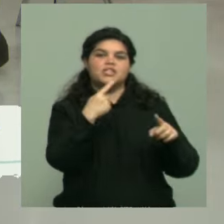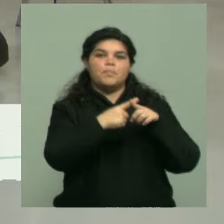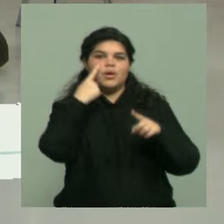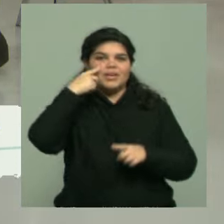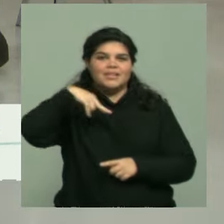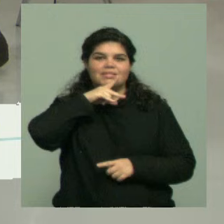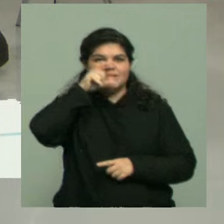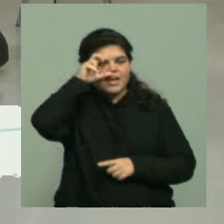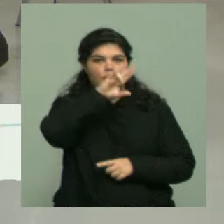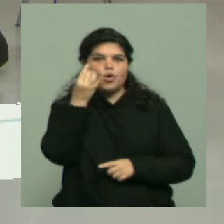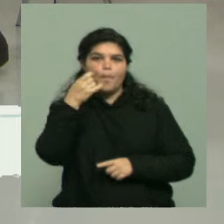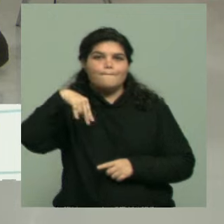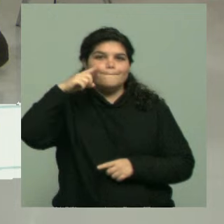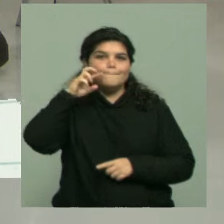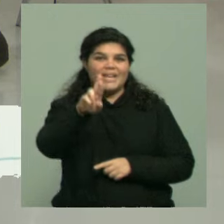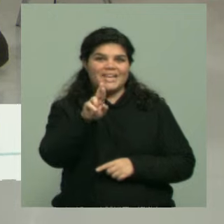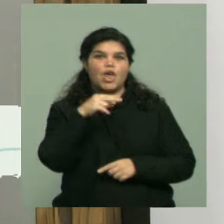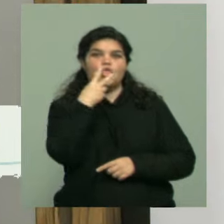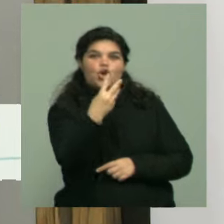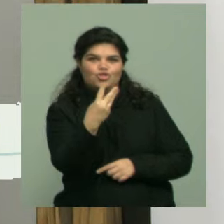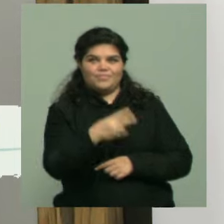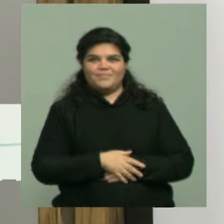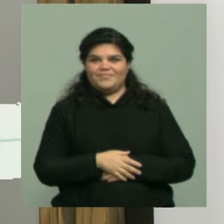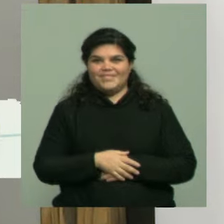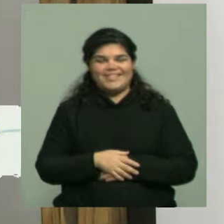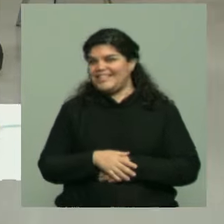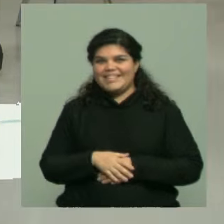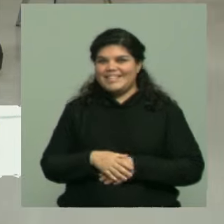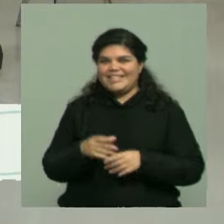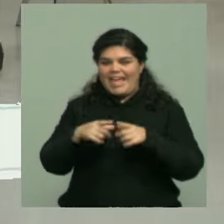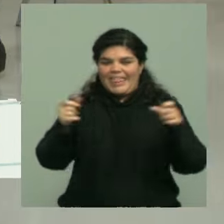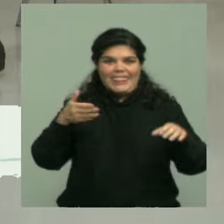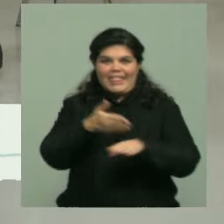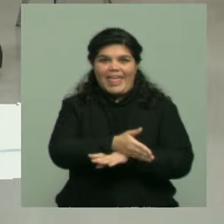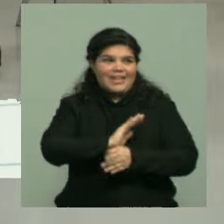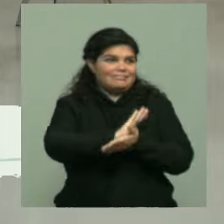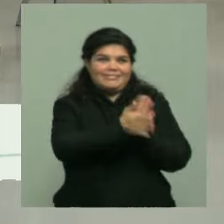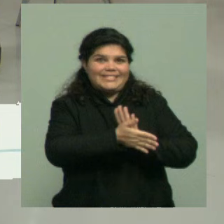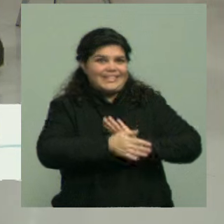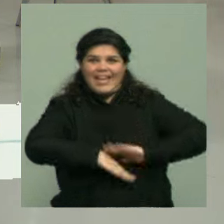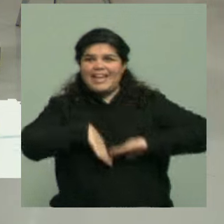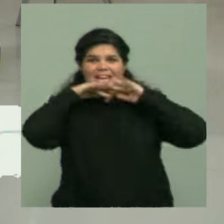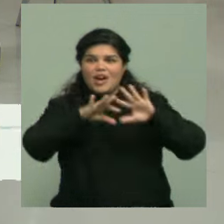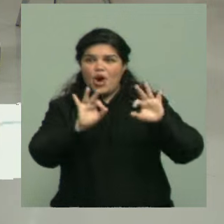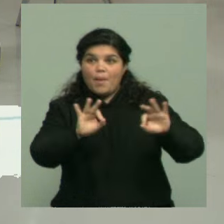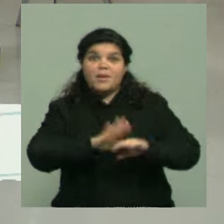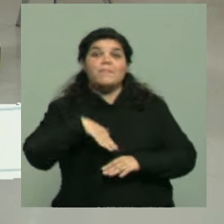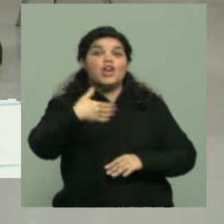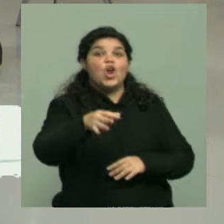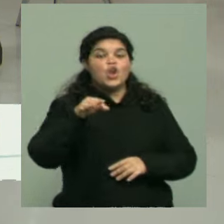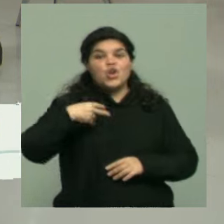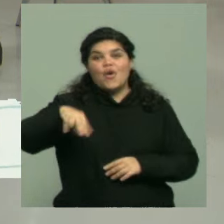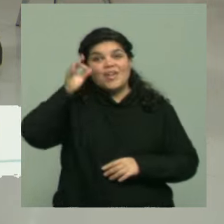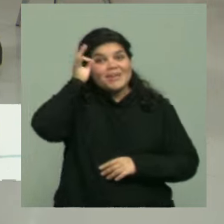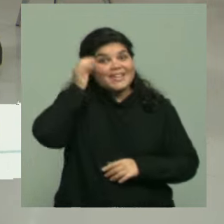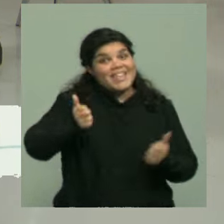porque son geniales. ¿Cómo hacemos para comprar la entrada, Cristina? No, ya están agotadas. ¿Se agotaron las entradas? Bueno, entonces, pero la esperamos para el 30 de noviembre. Bueno,